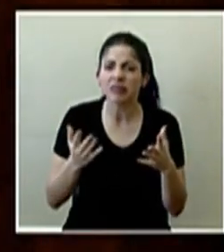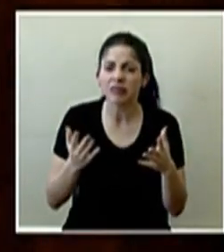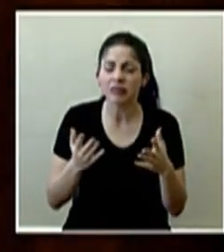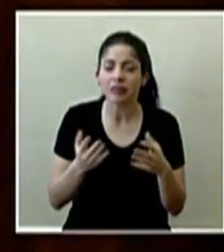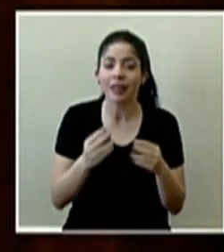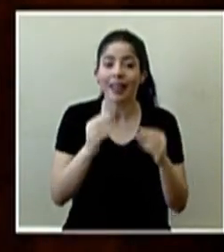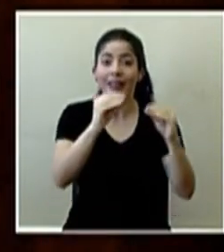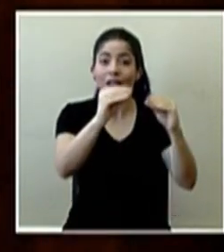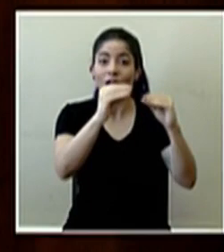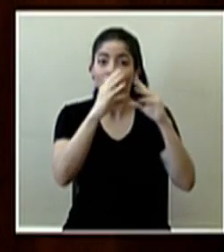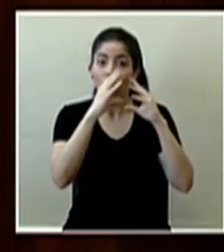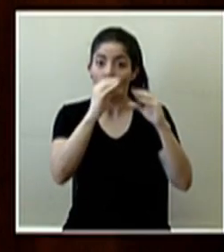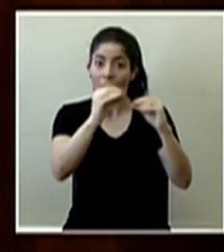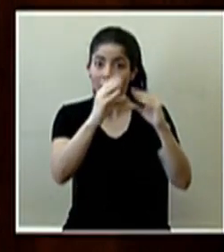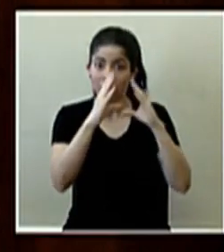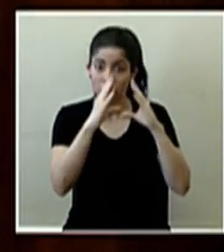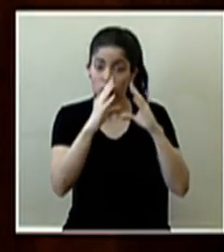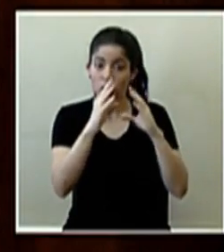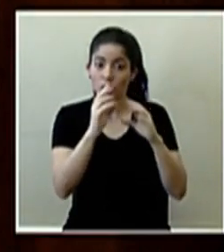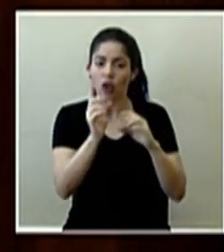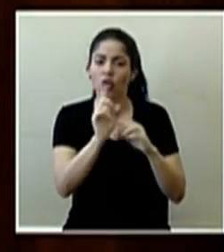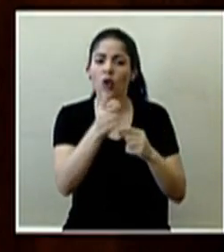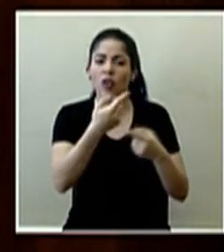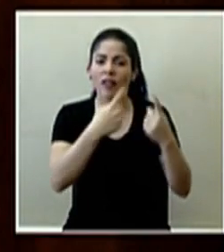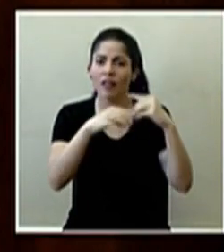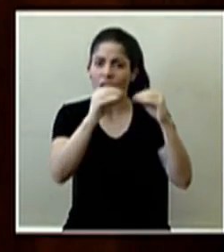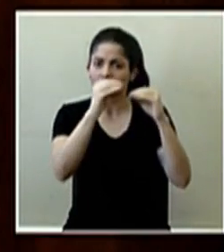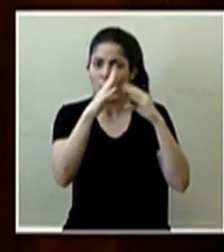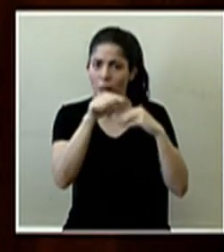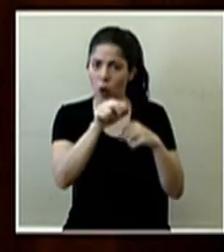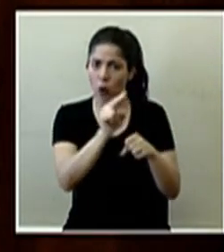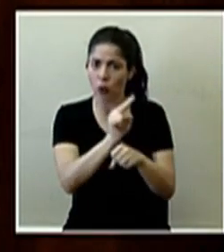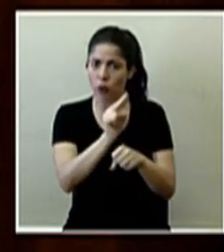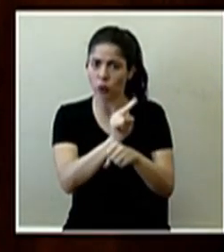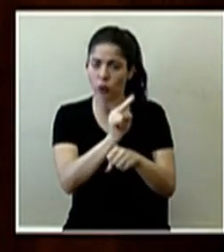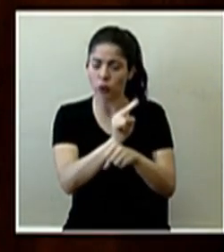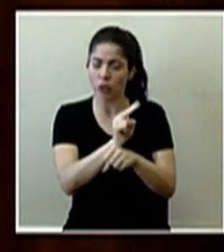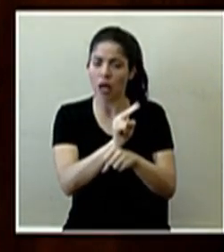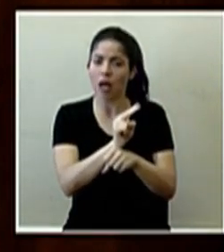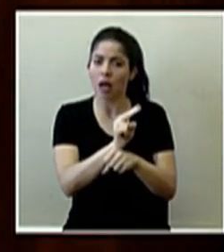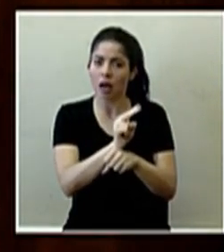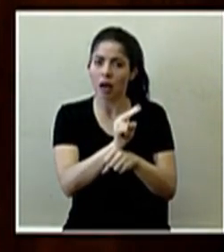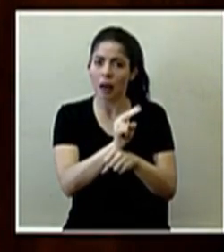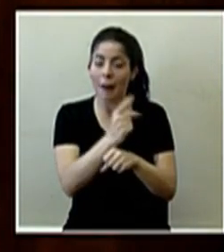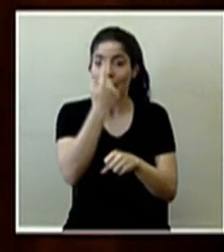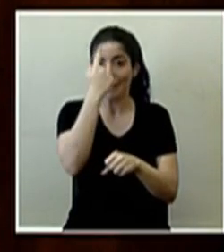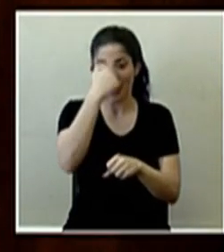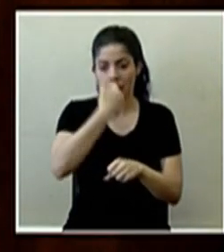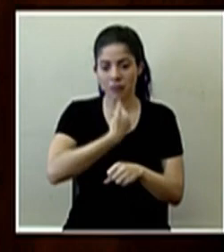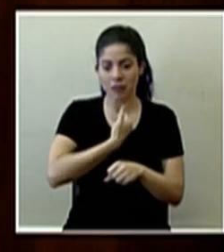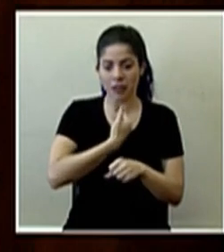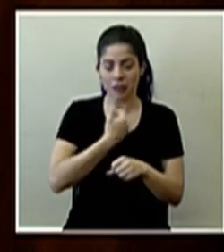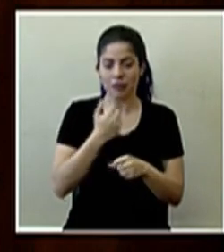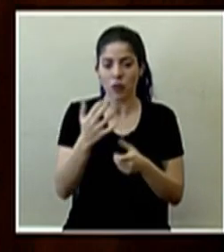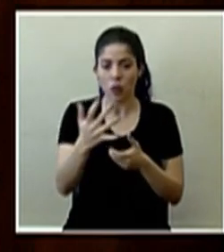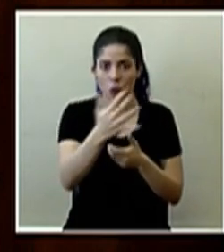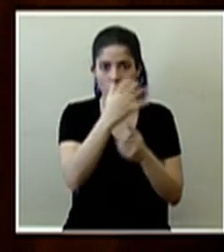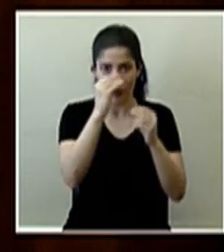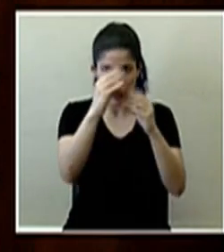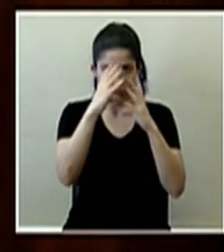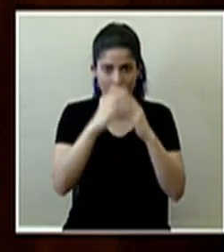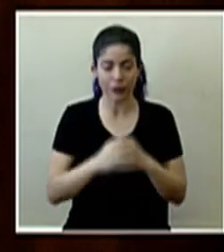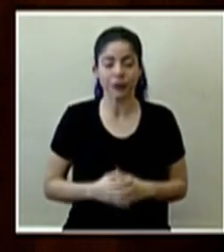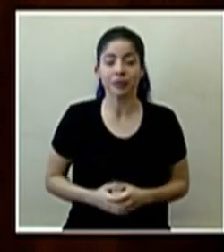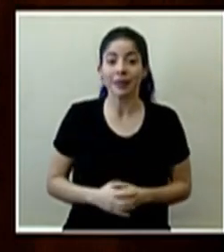de la información que se utiliza para informarnos. La